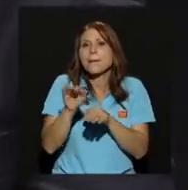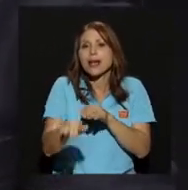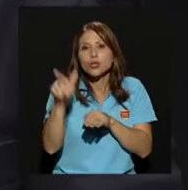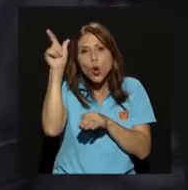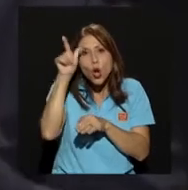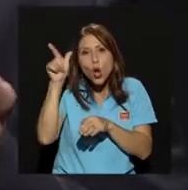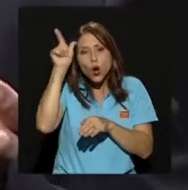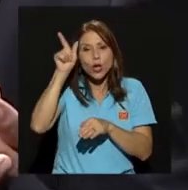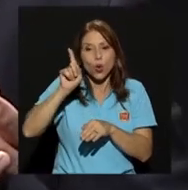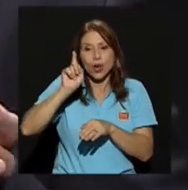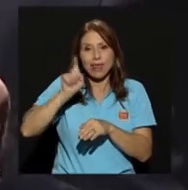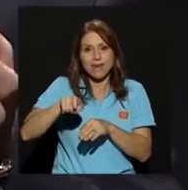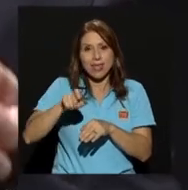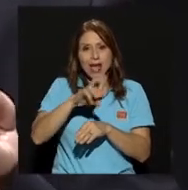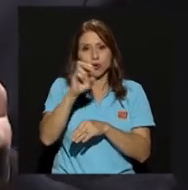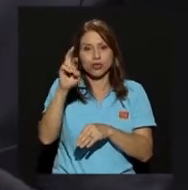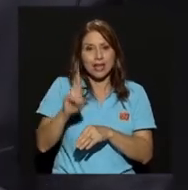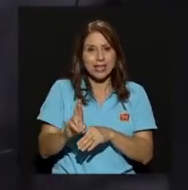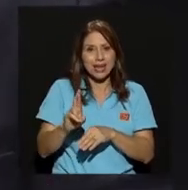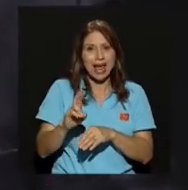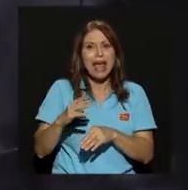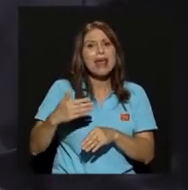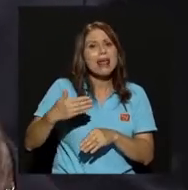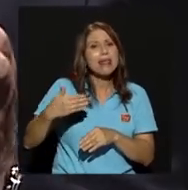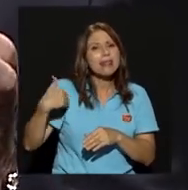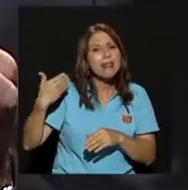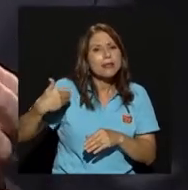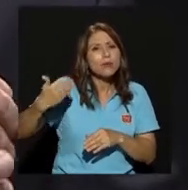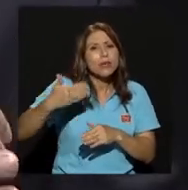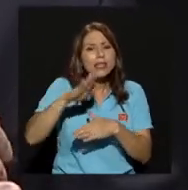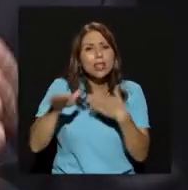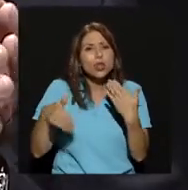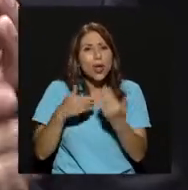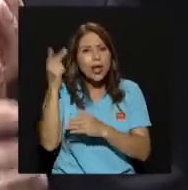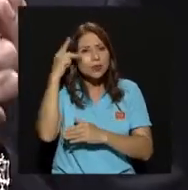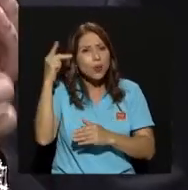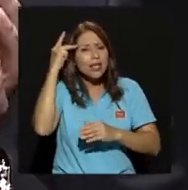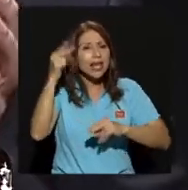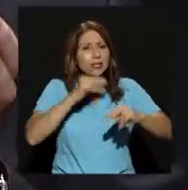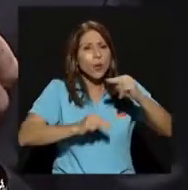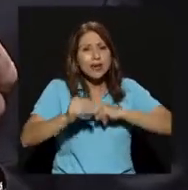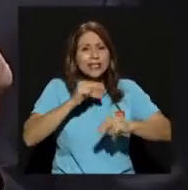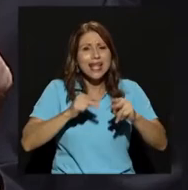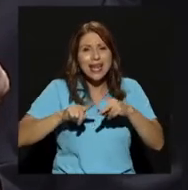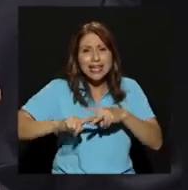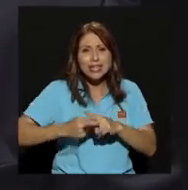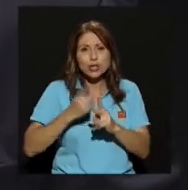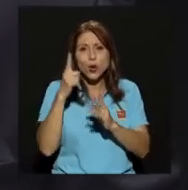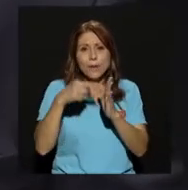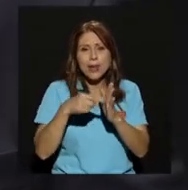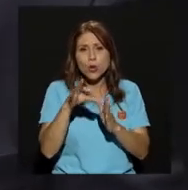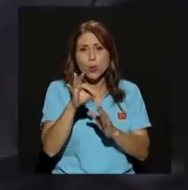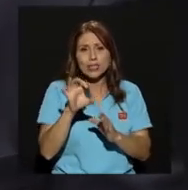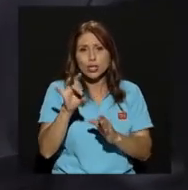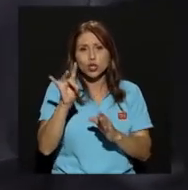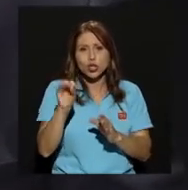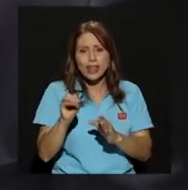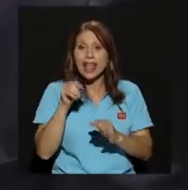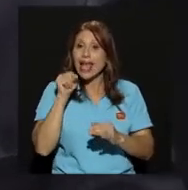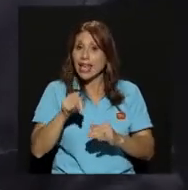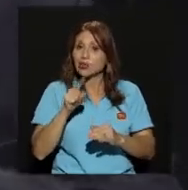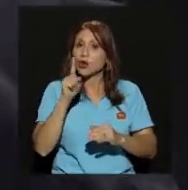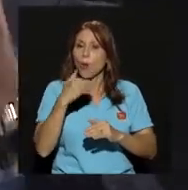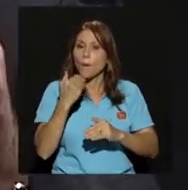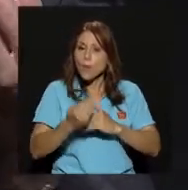luego de todas las medidas de política comercial que había iniciado de los 80 eran un proceso que llegaba a un